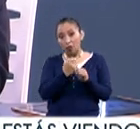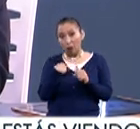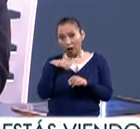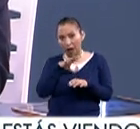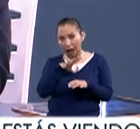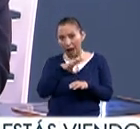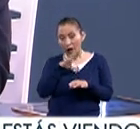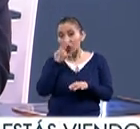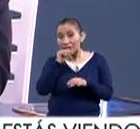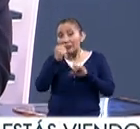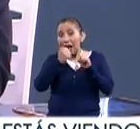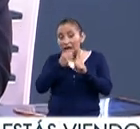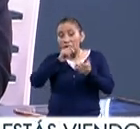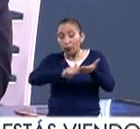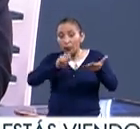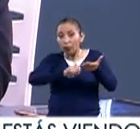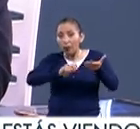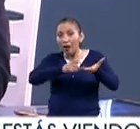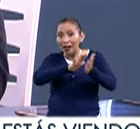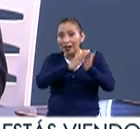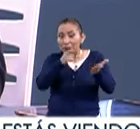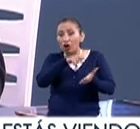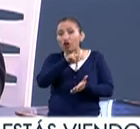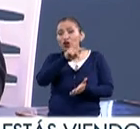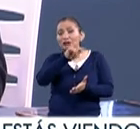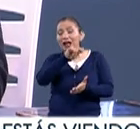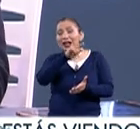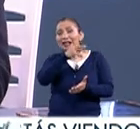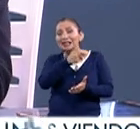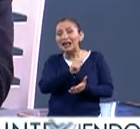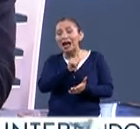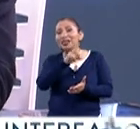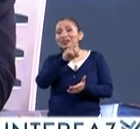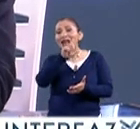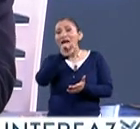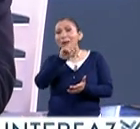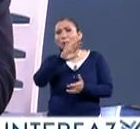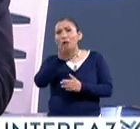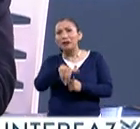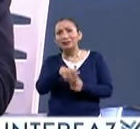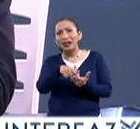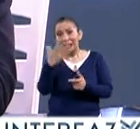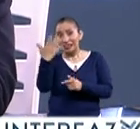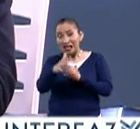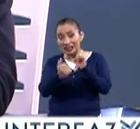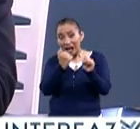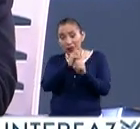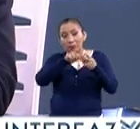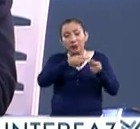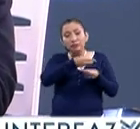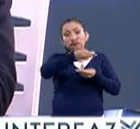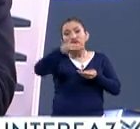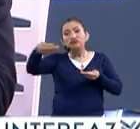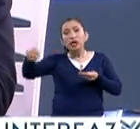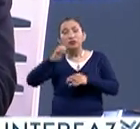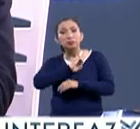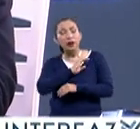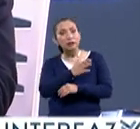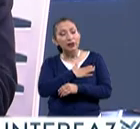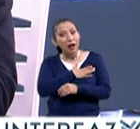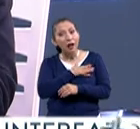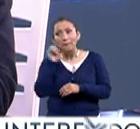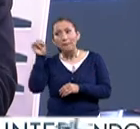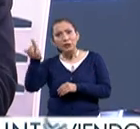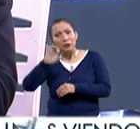cumplen 80 años de haber sido publicada Nostalgia de la Muerte. Y hace unos 10 años empezó a circular en España. Y